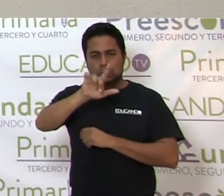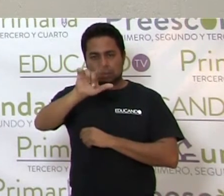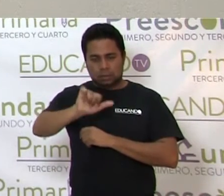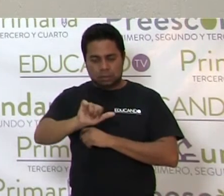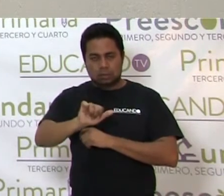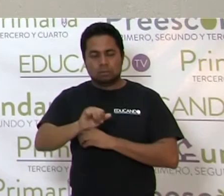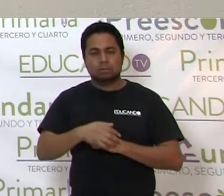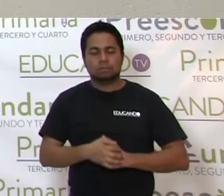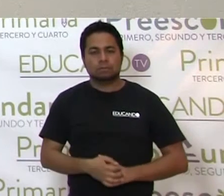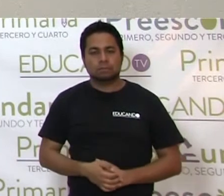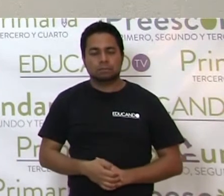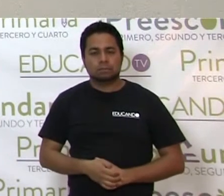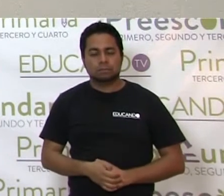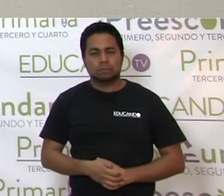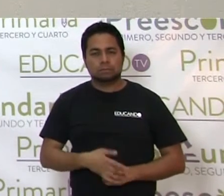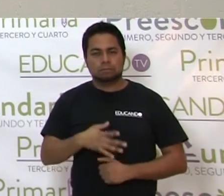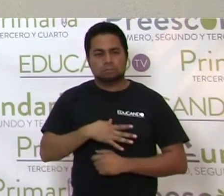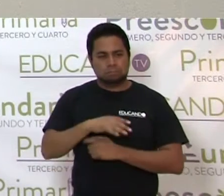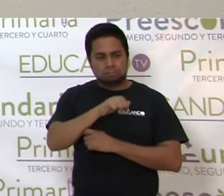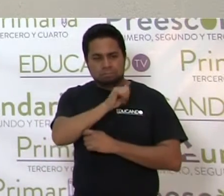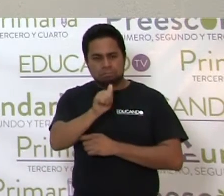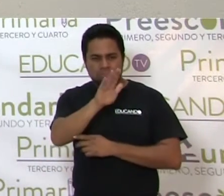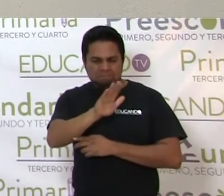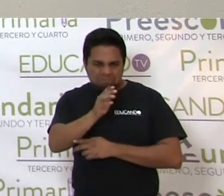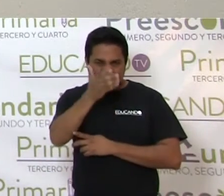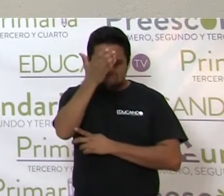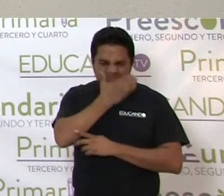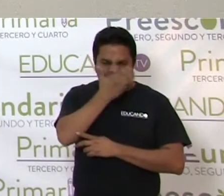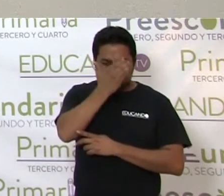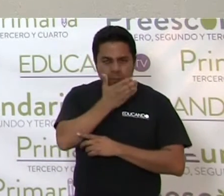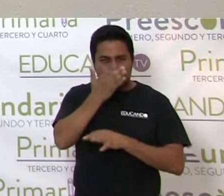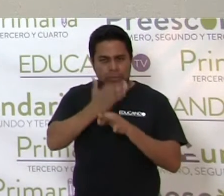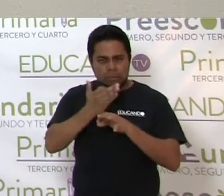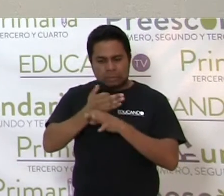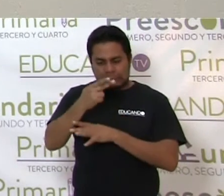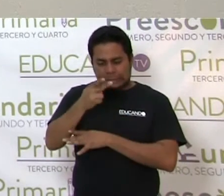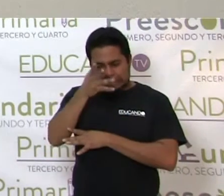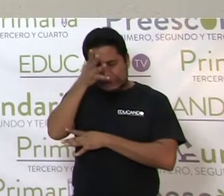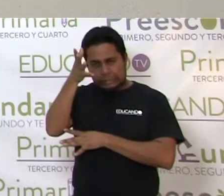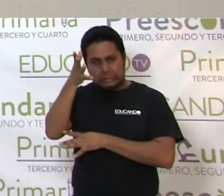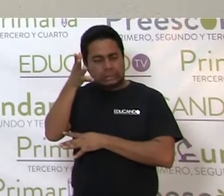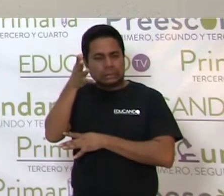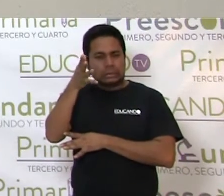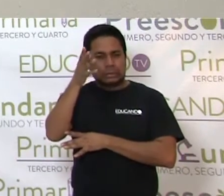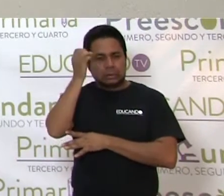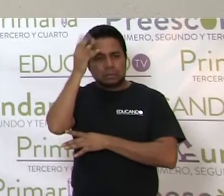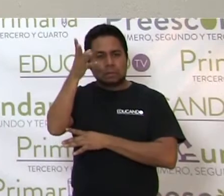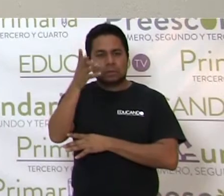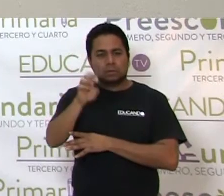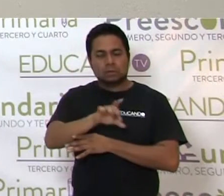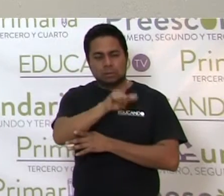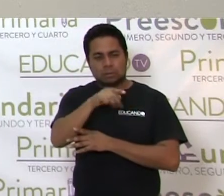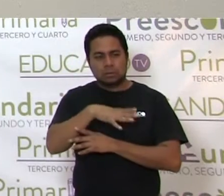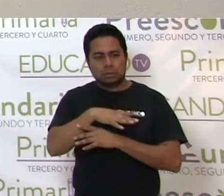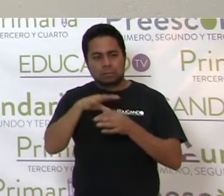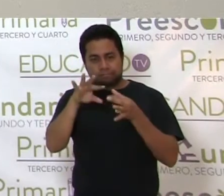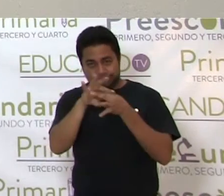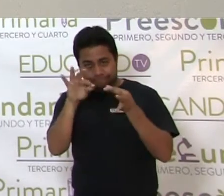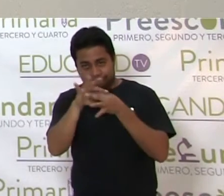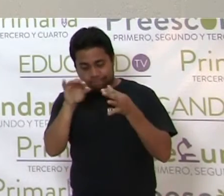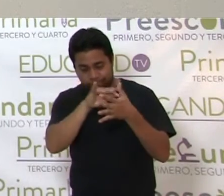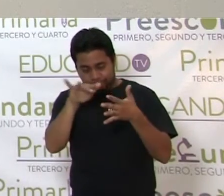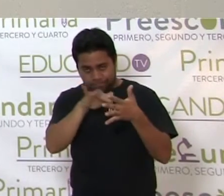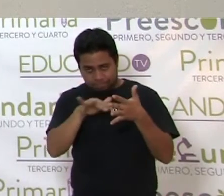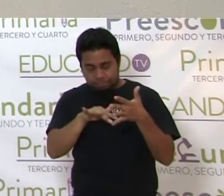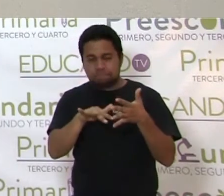Hay otra, como otro tipo de portada, que en este momento no recuerdo cuál es el nombre, y enseguida se va al texto introductorio. El